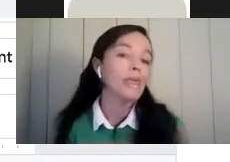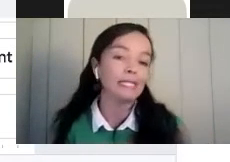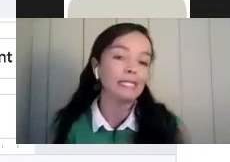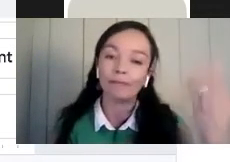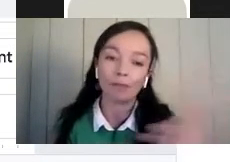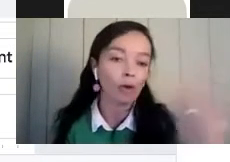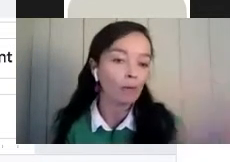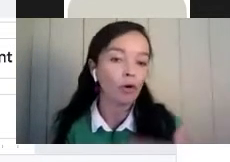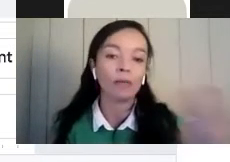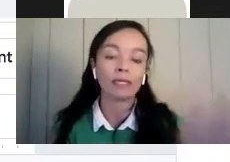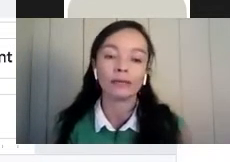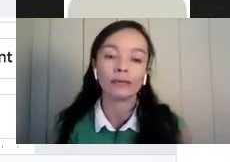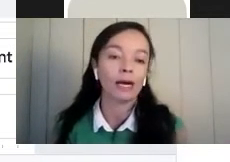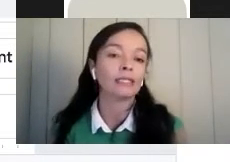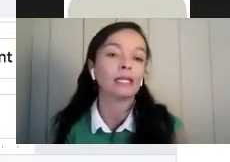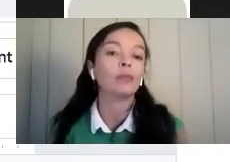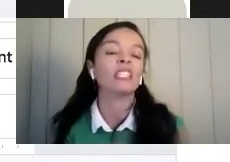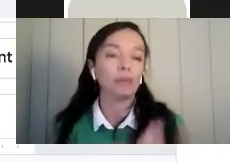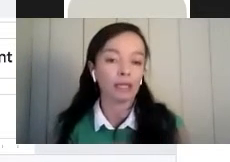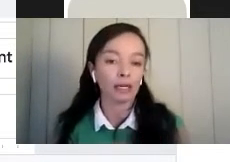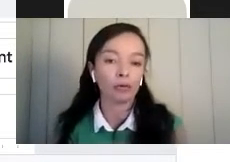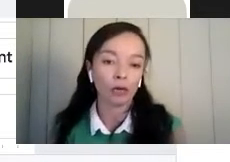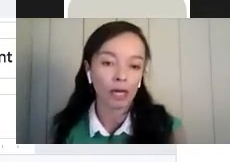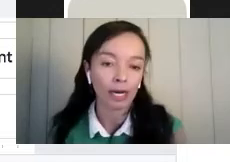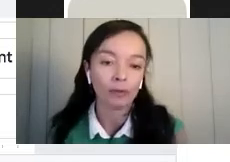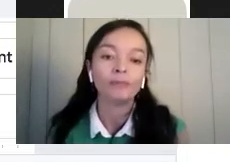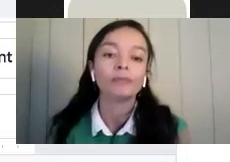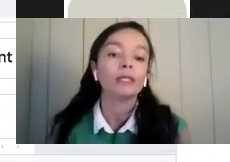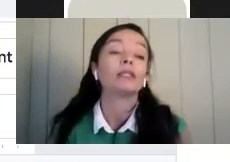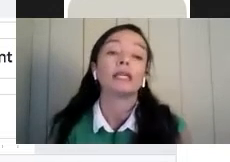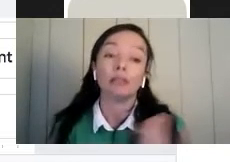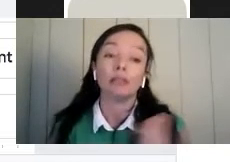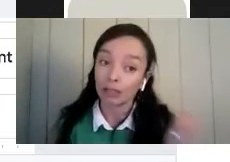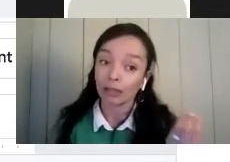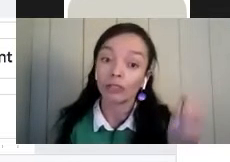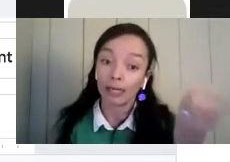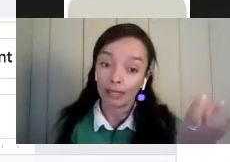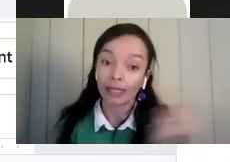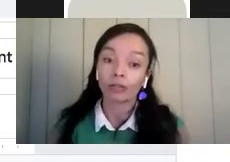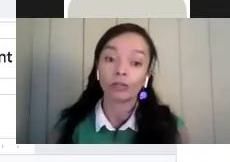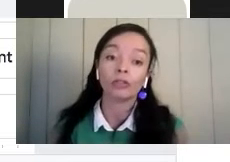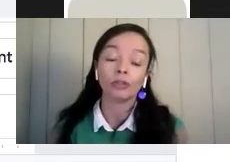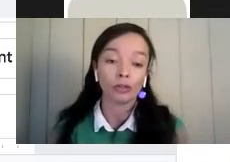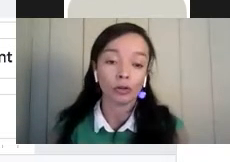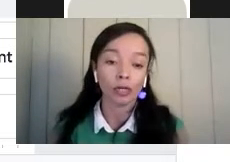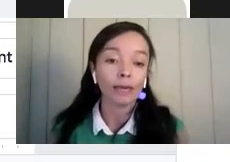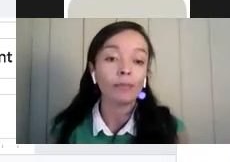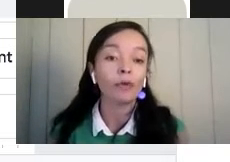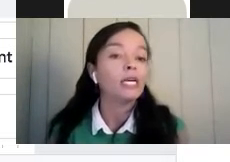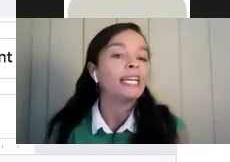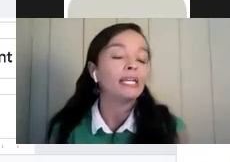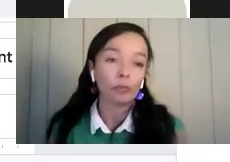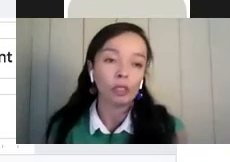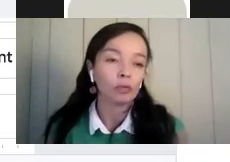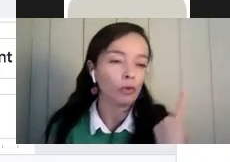Y así, poco a poco, más le puedes aumentar el vocabulario. Trate de usar el tacto sensorial todo el tiempo.